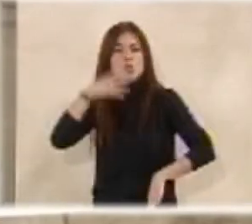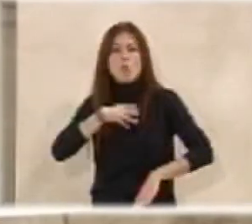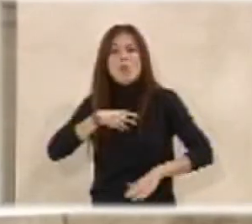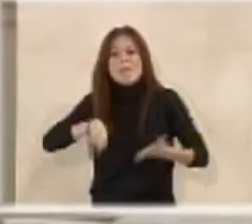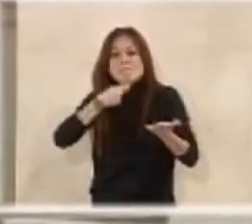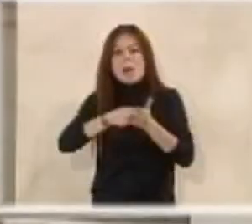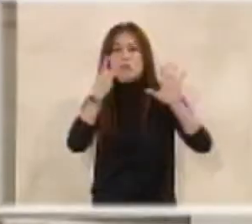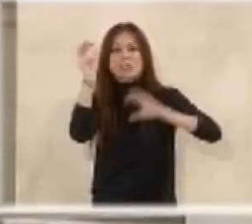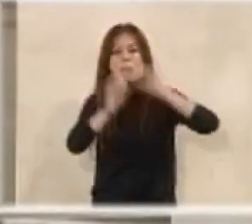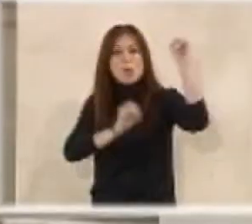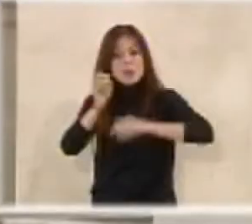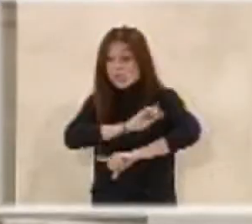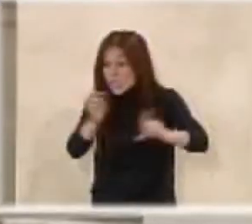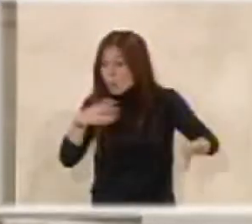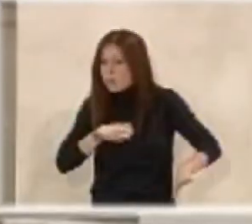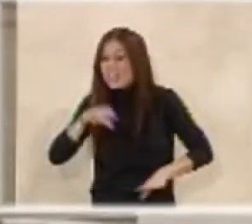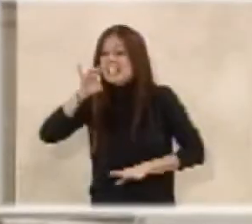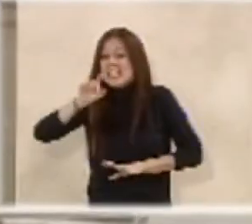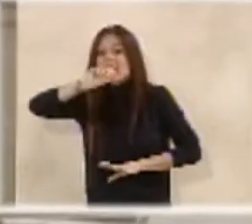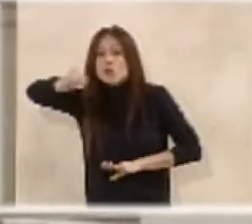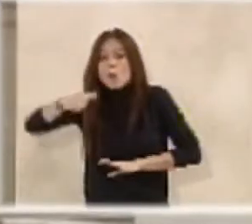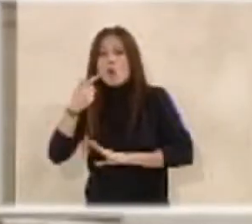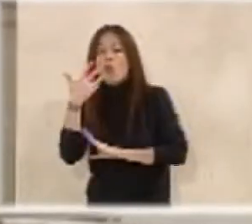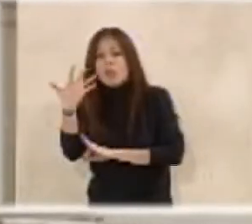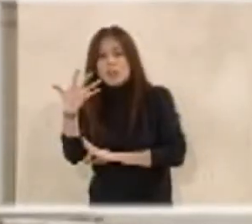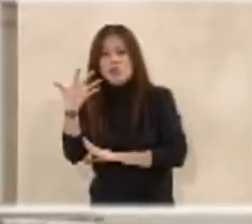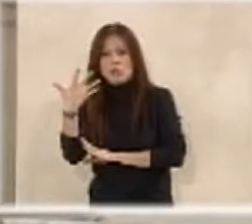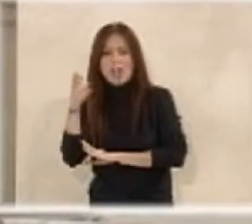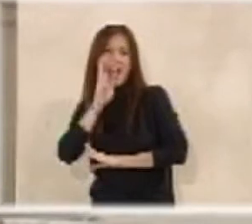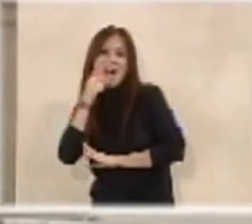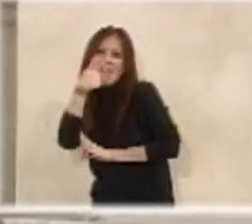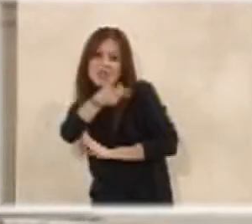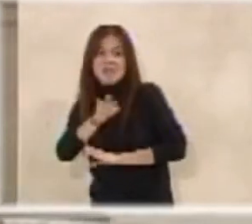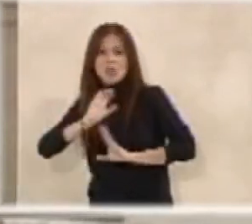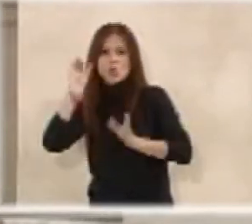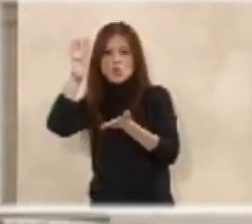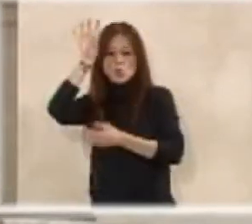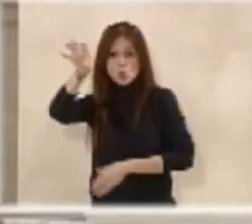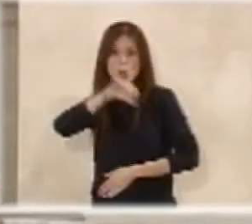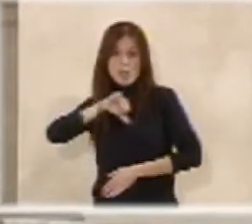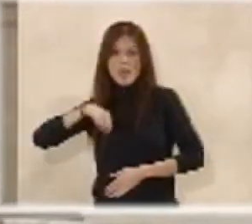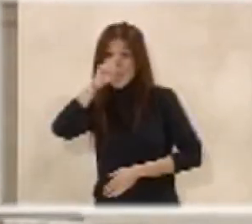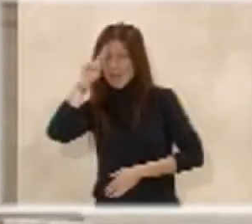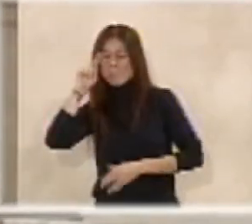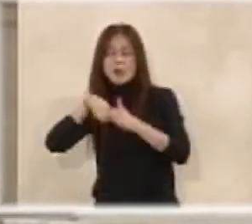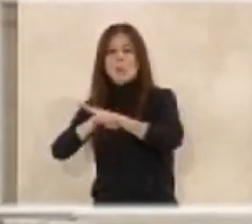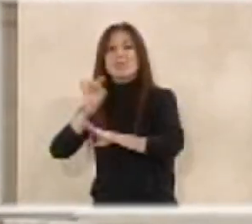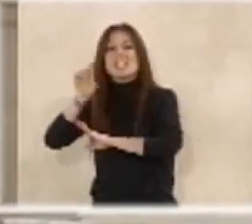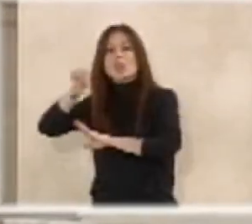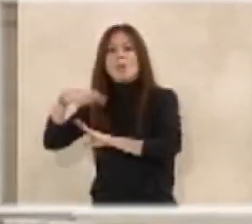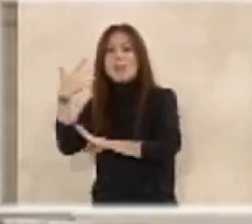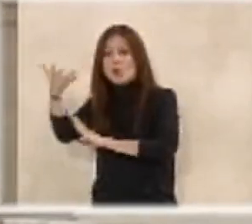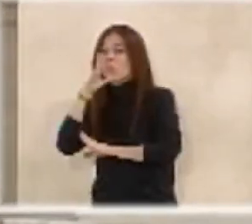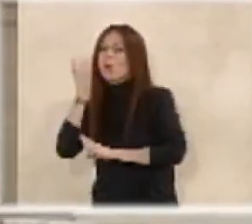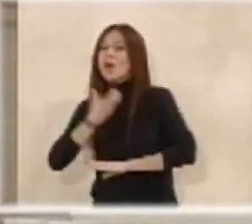está pagando un 80%. Que ese 15,5 que está diciendo usted que en la Comunidad de Madrid se le paga a los trabajadores es porque